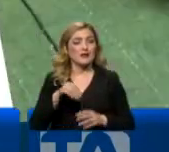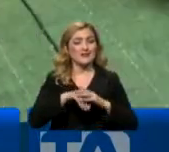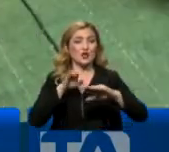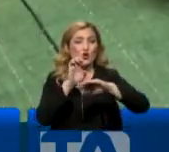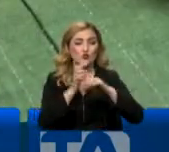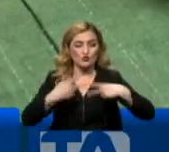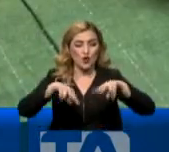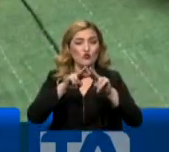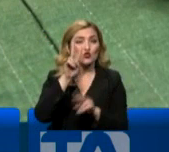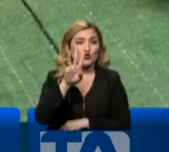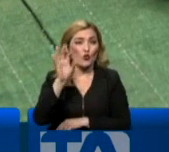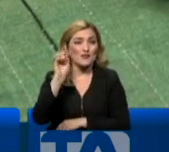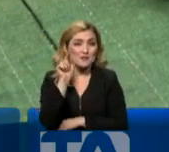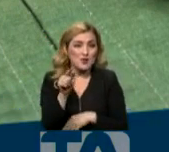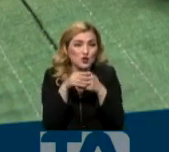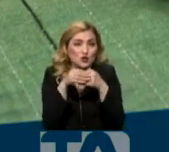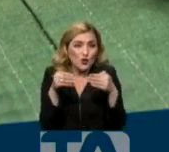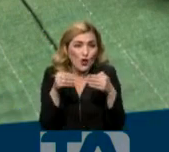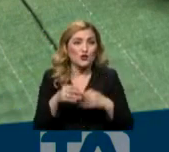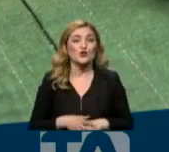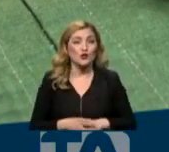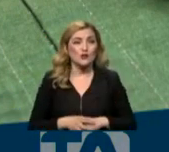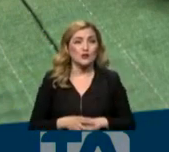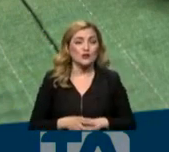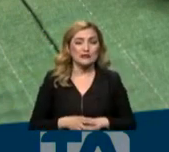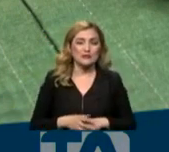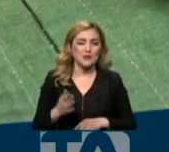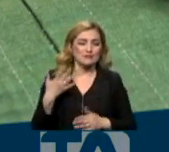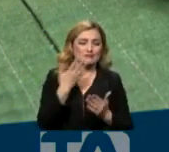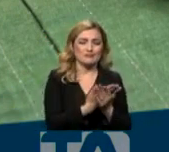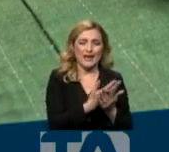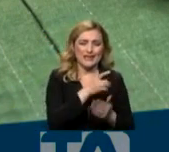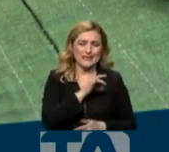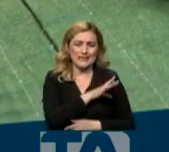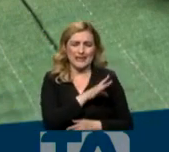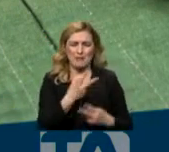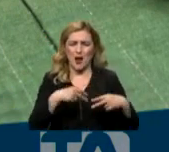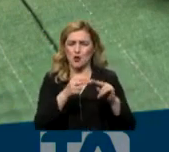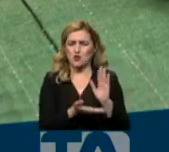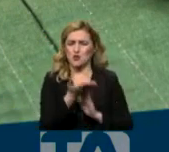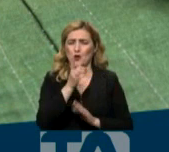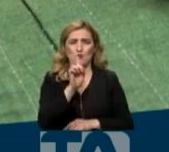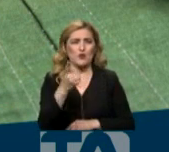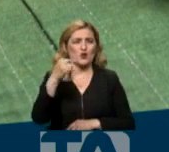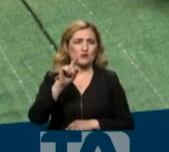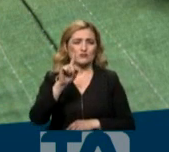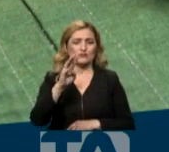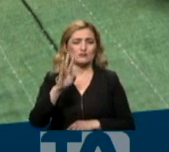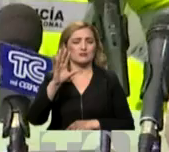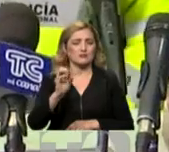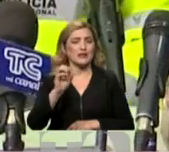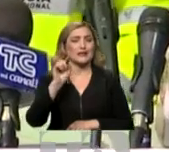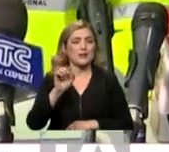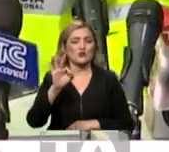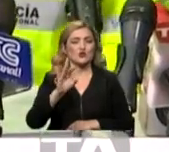tiene un valor de 240 mil dólares. Sin embargo, en el país destino Chile, el costo hubiese sido de 1.160.970